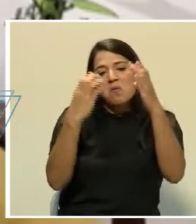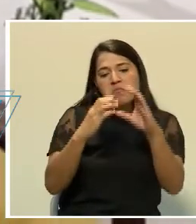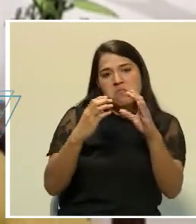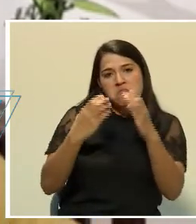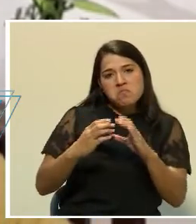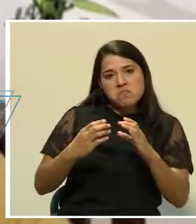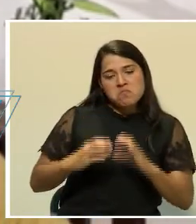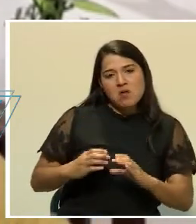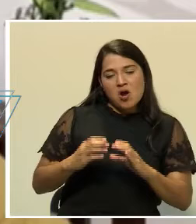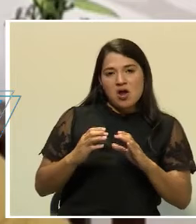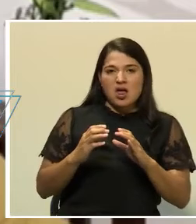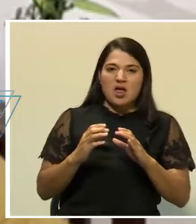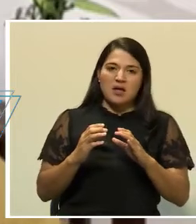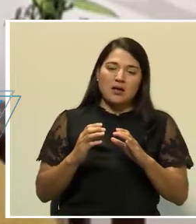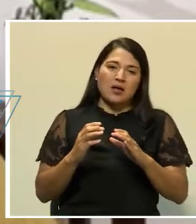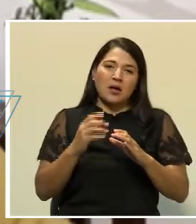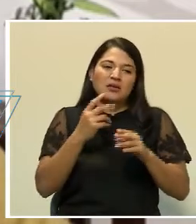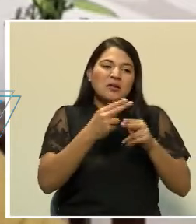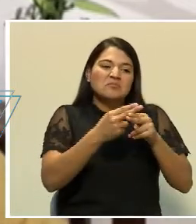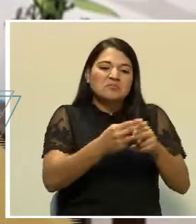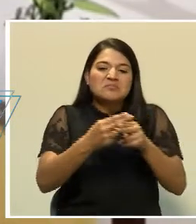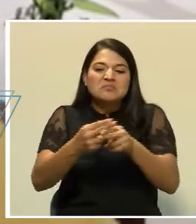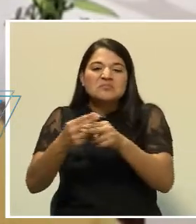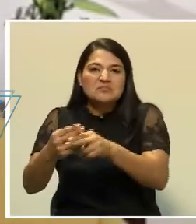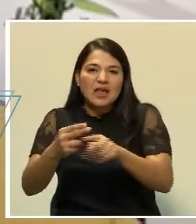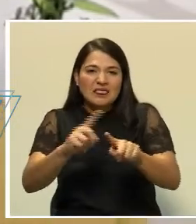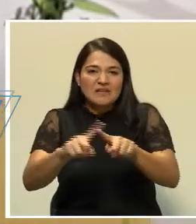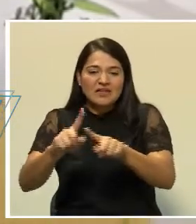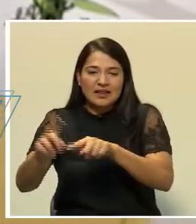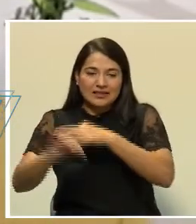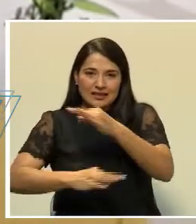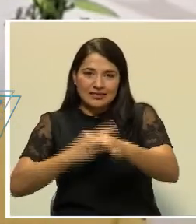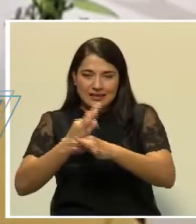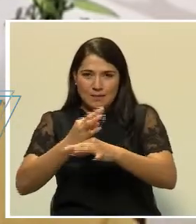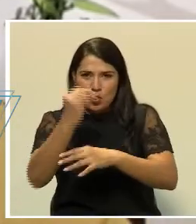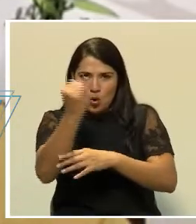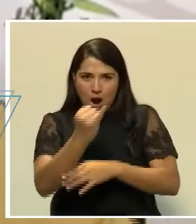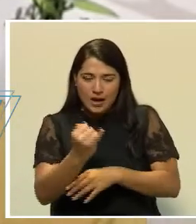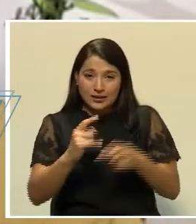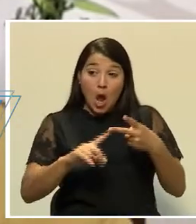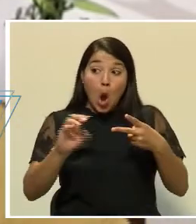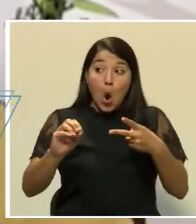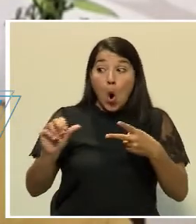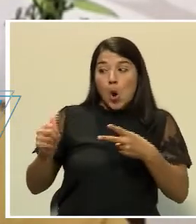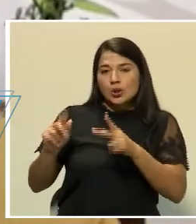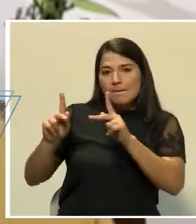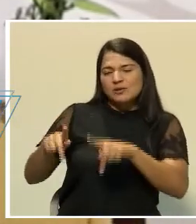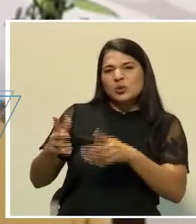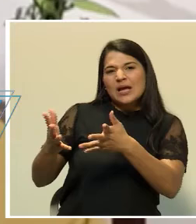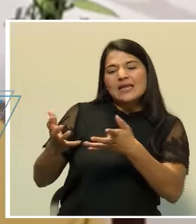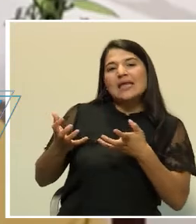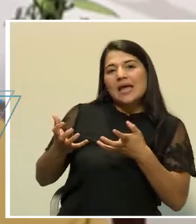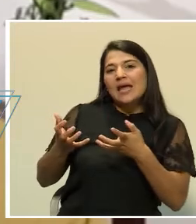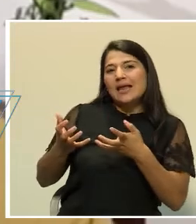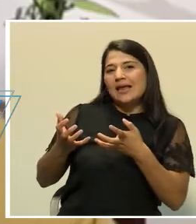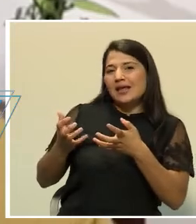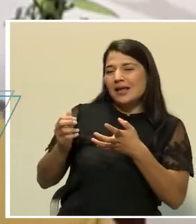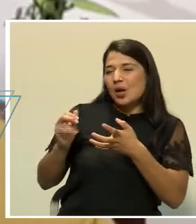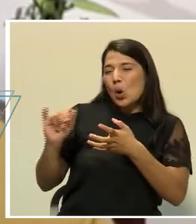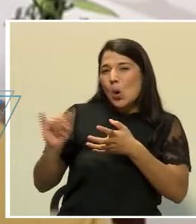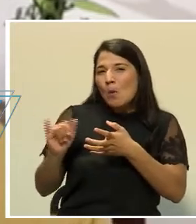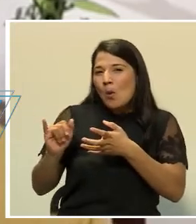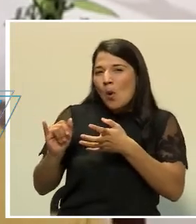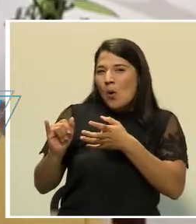grupos interesados por llamar arte a cosas exclusivas, otros grupos por tratar de abrir este